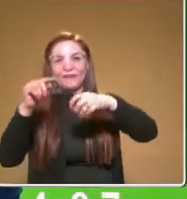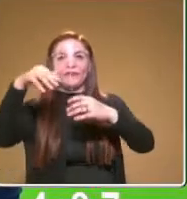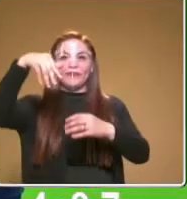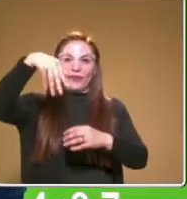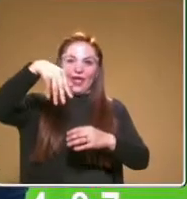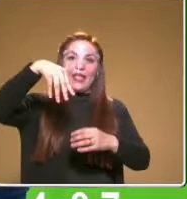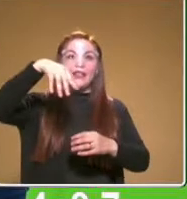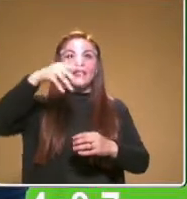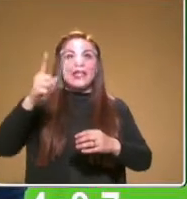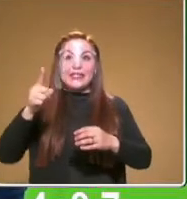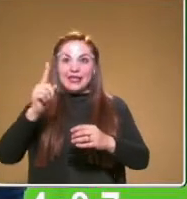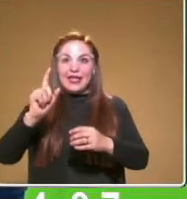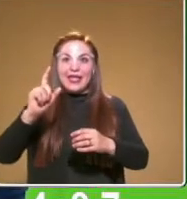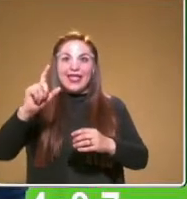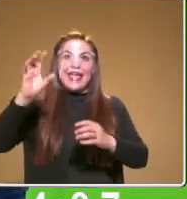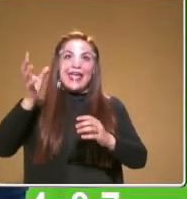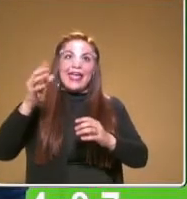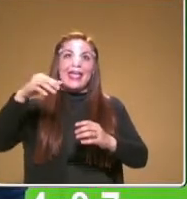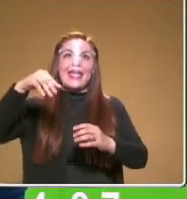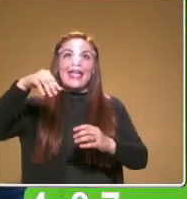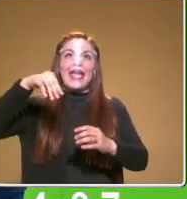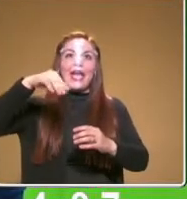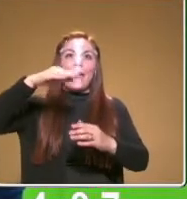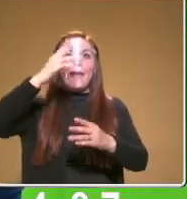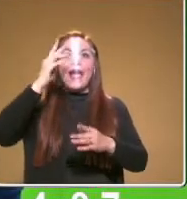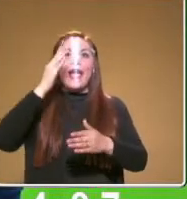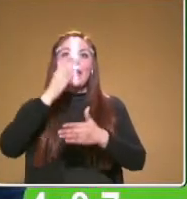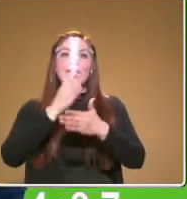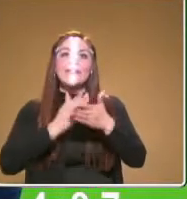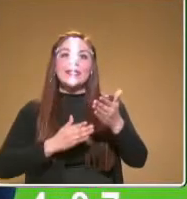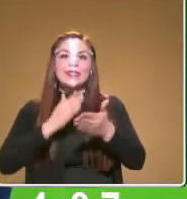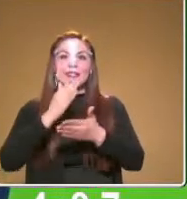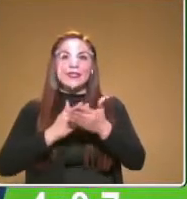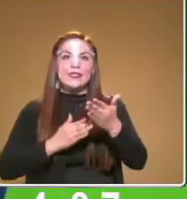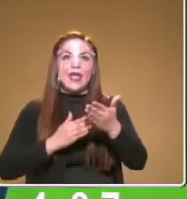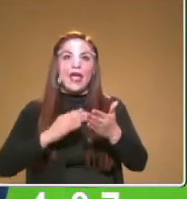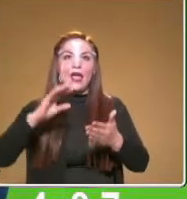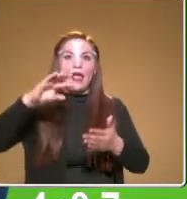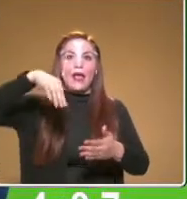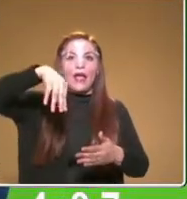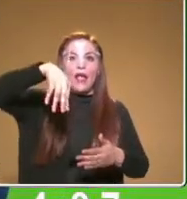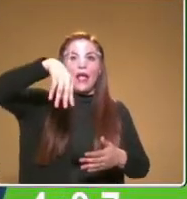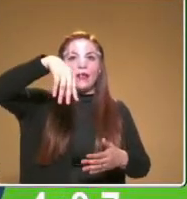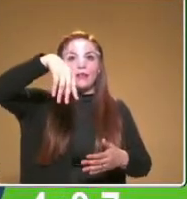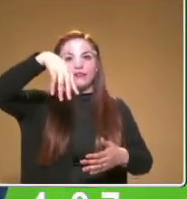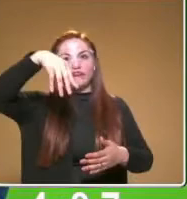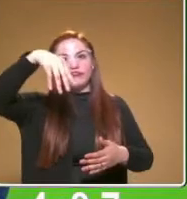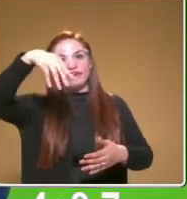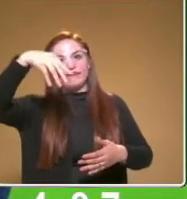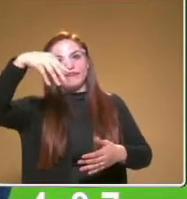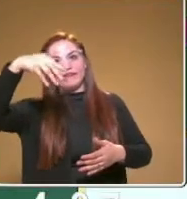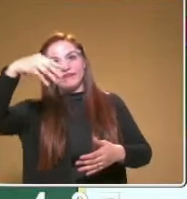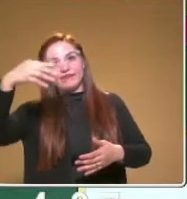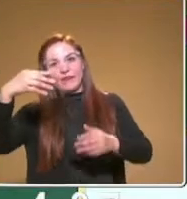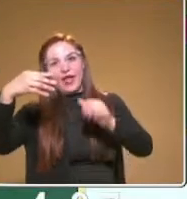superhéroe, gira, maestra? Medio pero queda, giro. Da un medio giro. ¿Cómo quedará? ¿Como la opción A? ¿Como